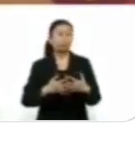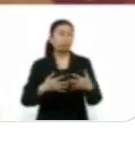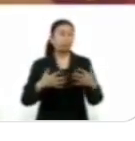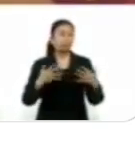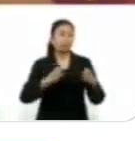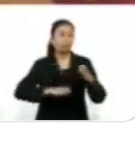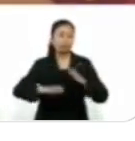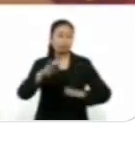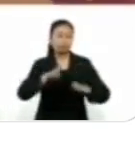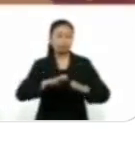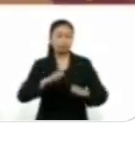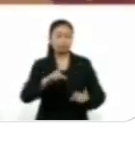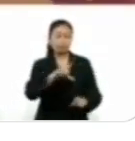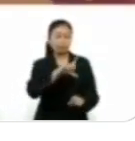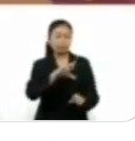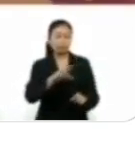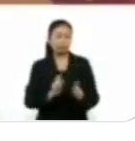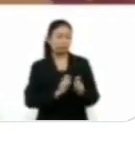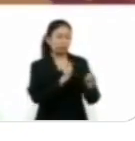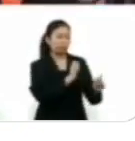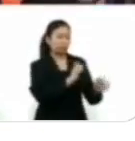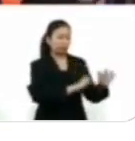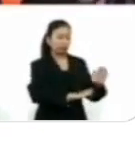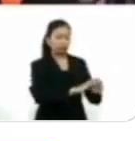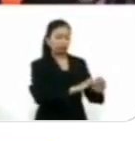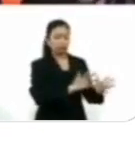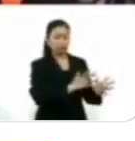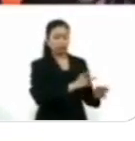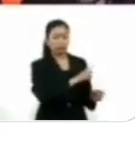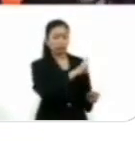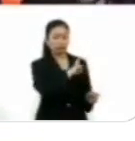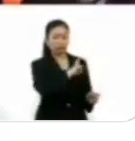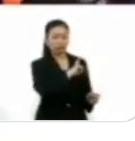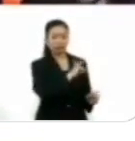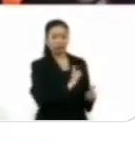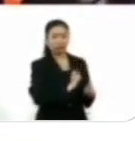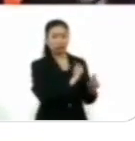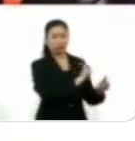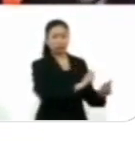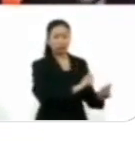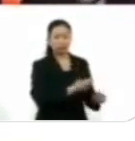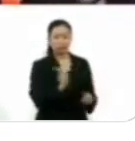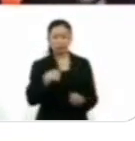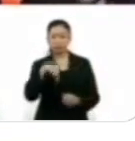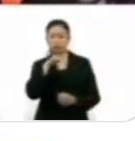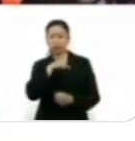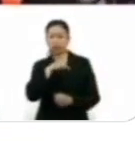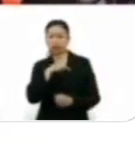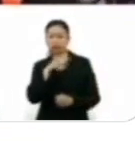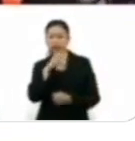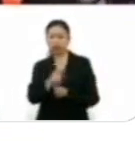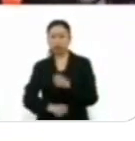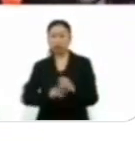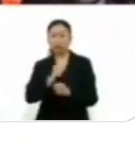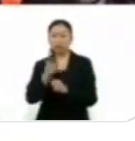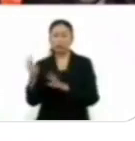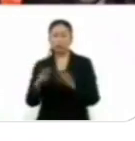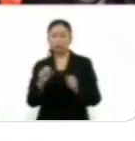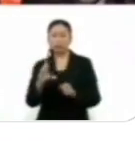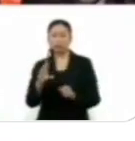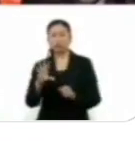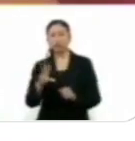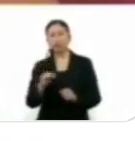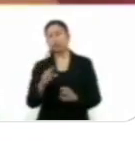Ahí en el 2008 nos movilizamos todos nuevamente. Ahí surgió un